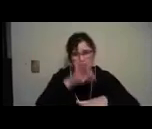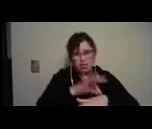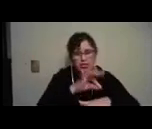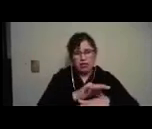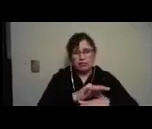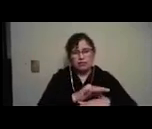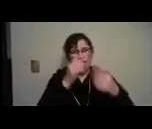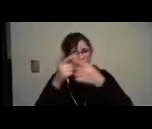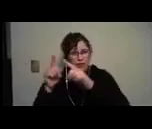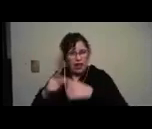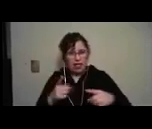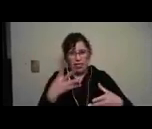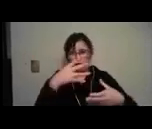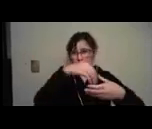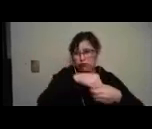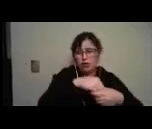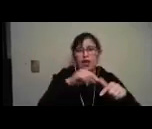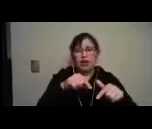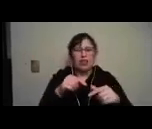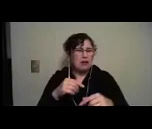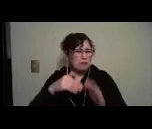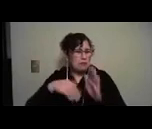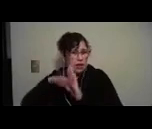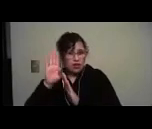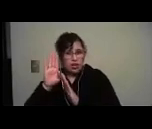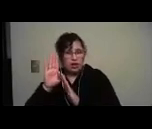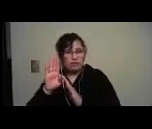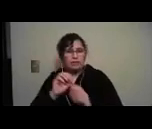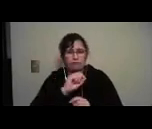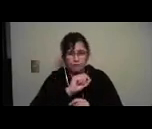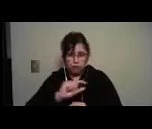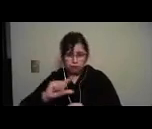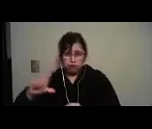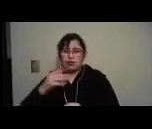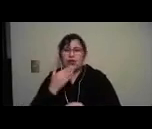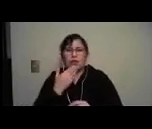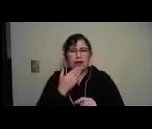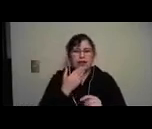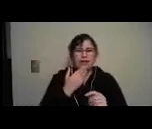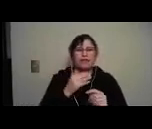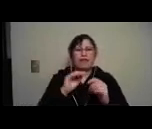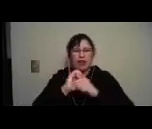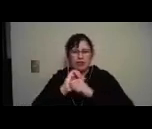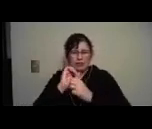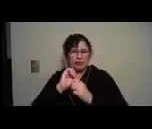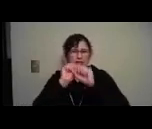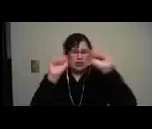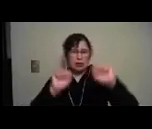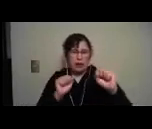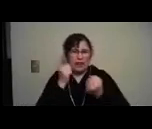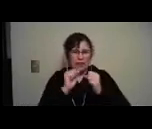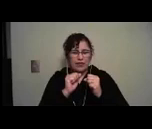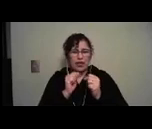son en gran mayoría de forma progresiva y degenerativa, ¿ya?, que se caracteriza por